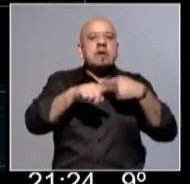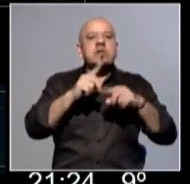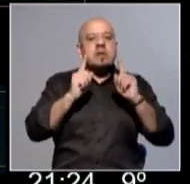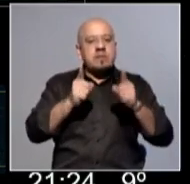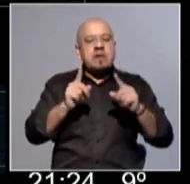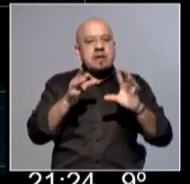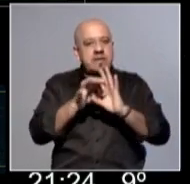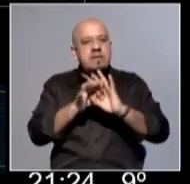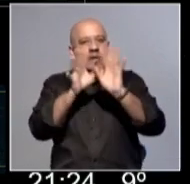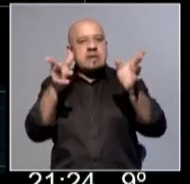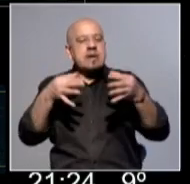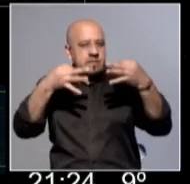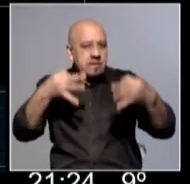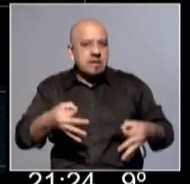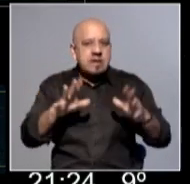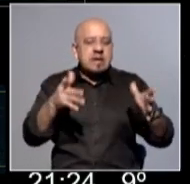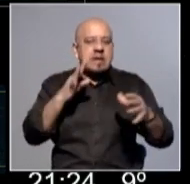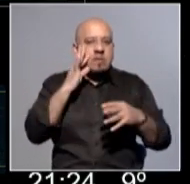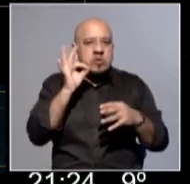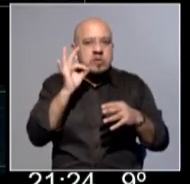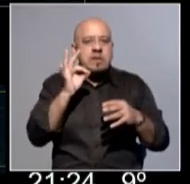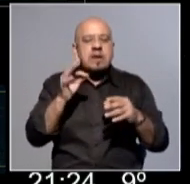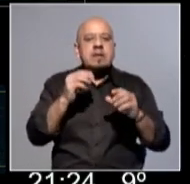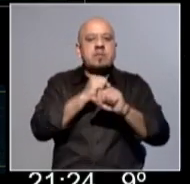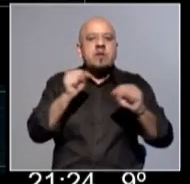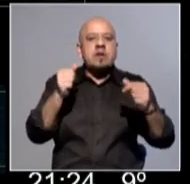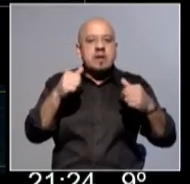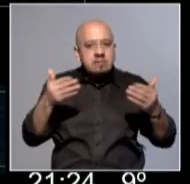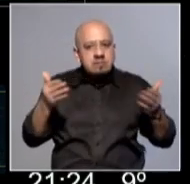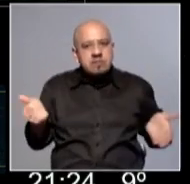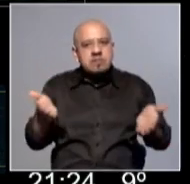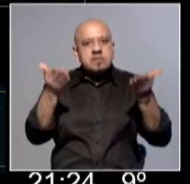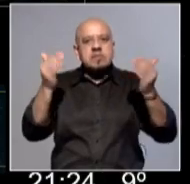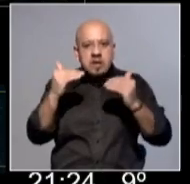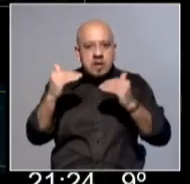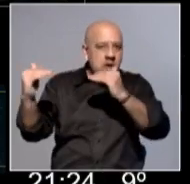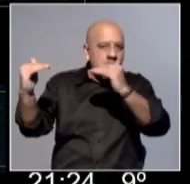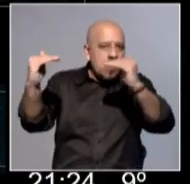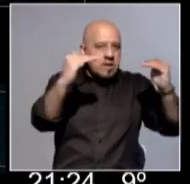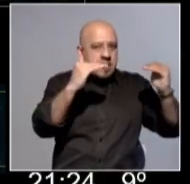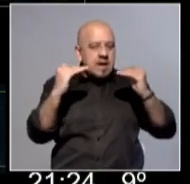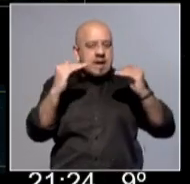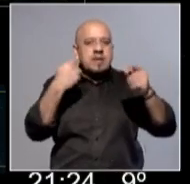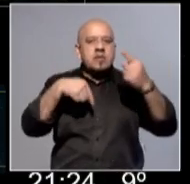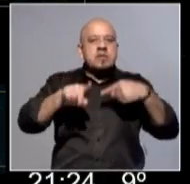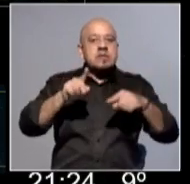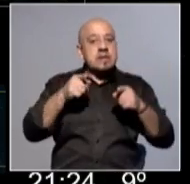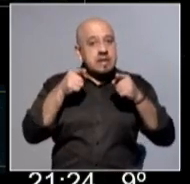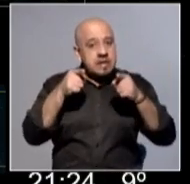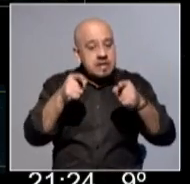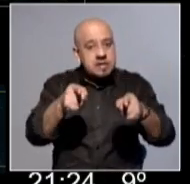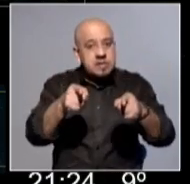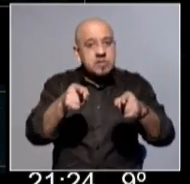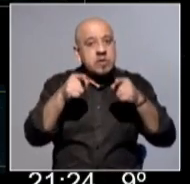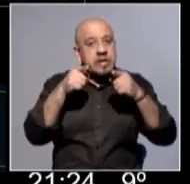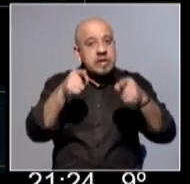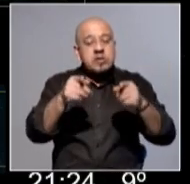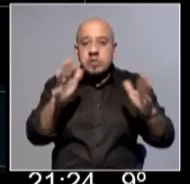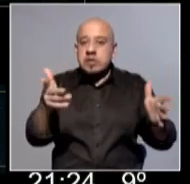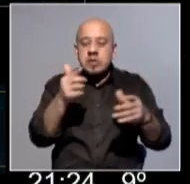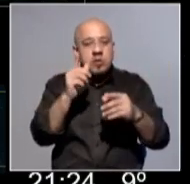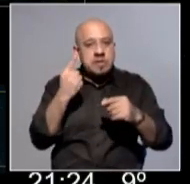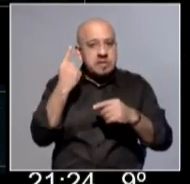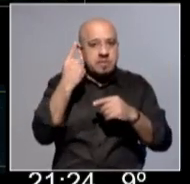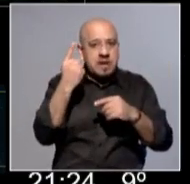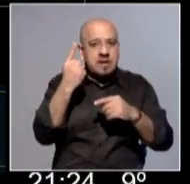las libertades reales, entendida como la posibilidad de ampliar al máximo la libertad y la igualdad. Y me parece que esa es un poco la premisa que me